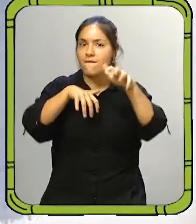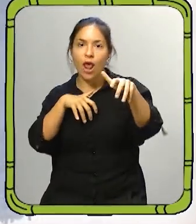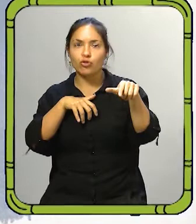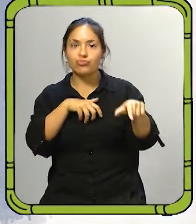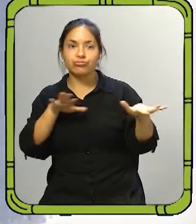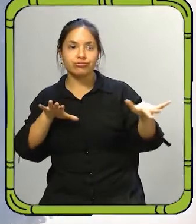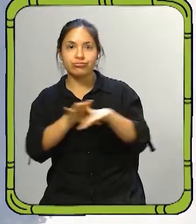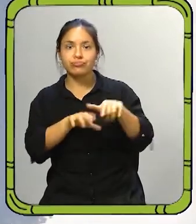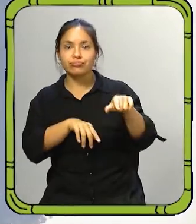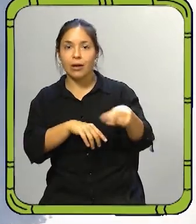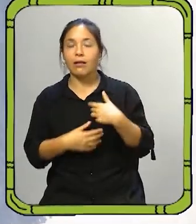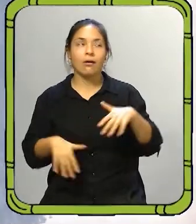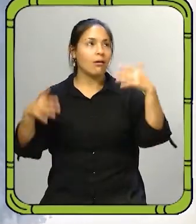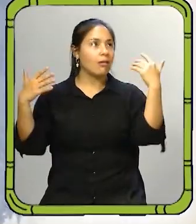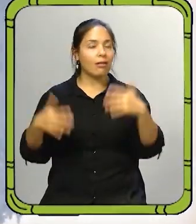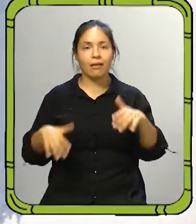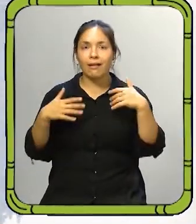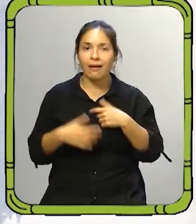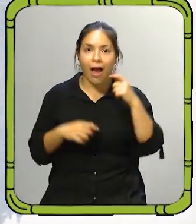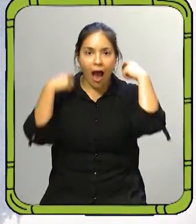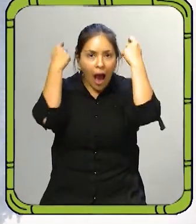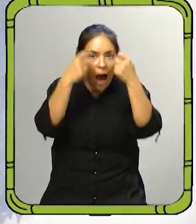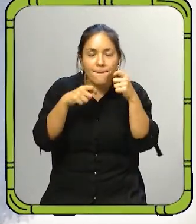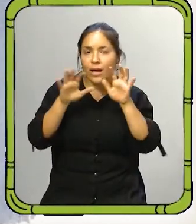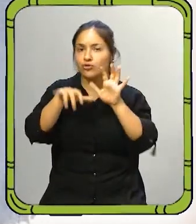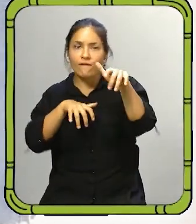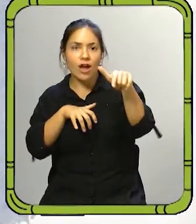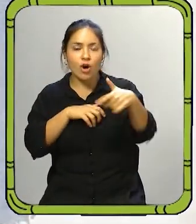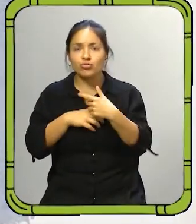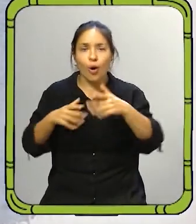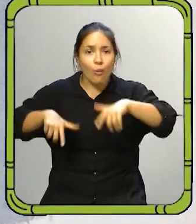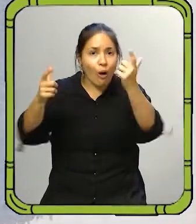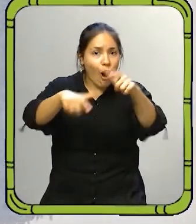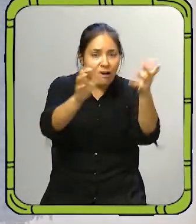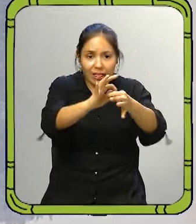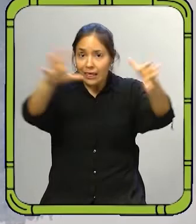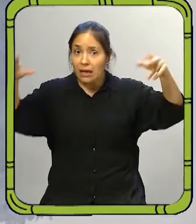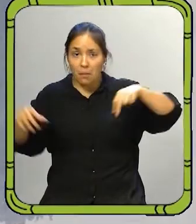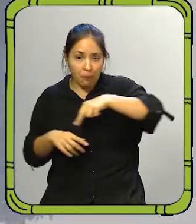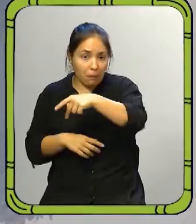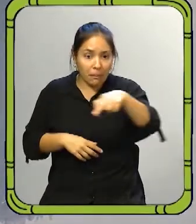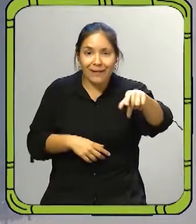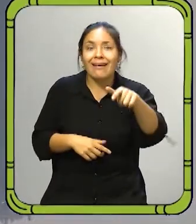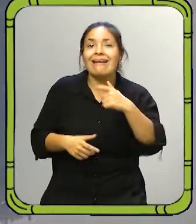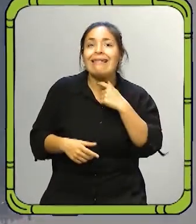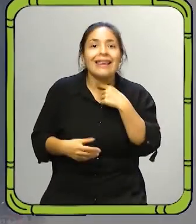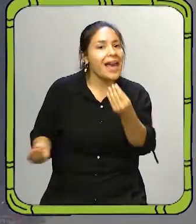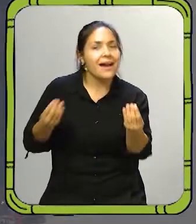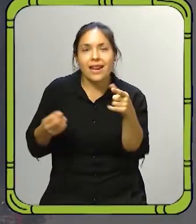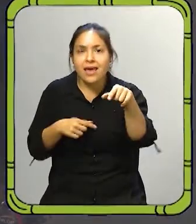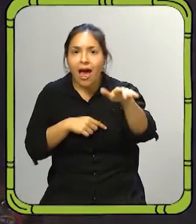sí. Ay, qué desgracia, la Caperucita Feroz andaba suelta en el bosque. Y también se comentaba que ella lo que quería era